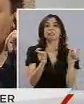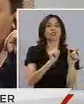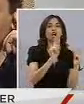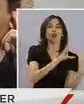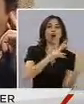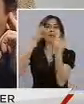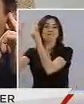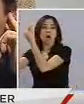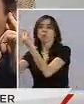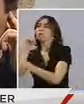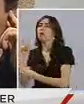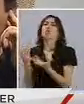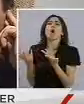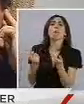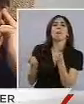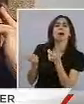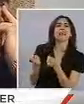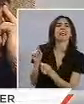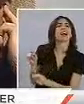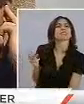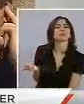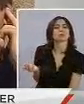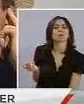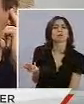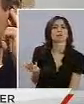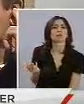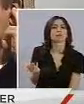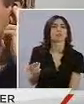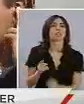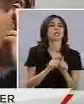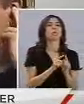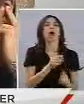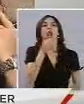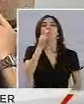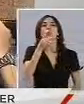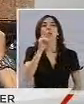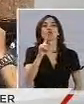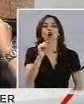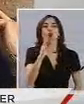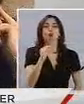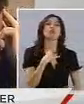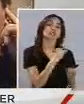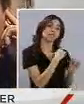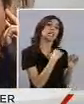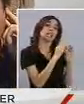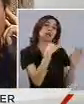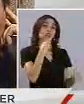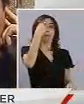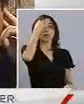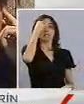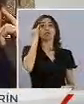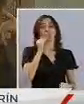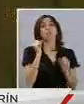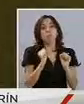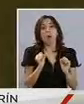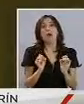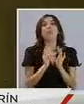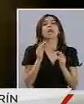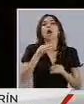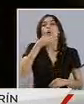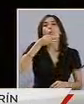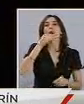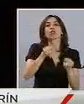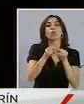evacúe? ¿Cómo se maneja eso? Como el cuento del lobo. Sí, claro. Eso es lo que estaba pensando. Puede suceder efectivamente el cuento del lobo. Aquí lo